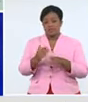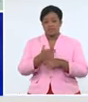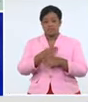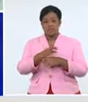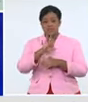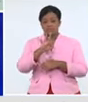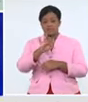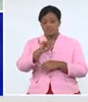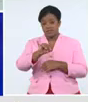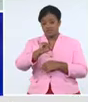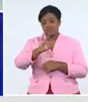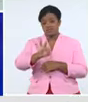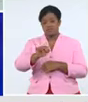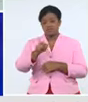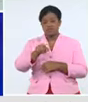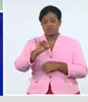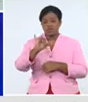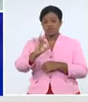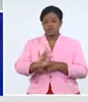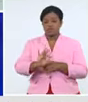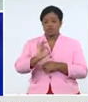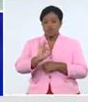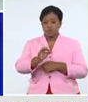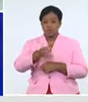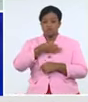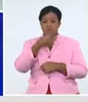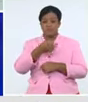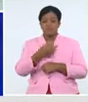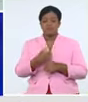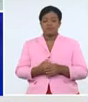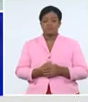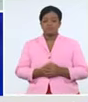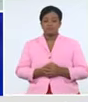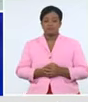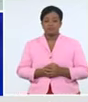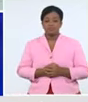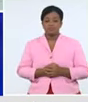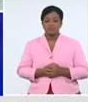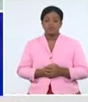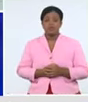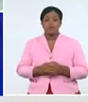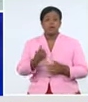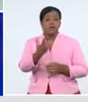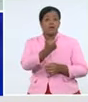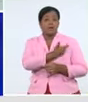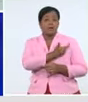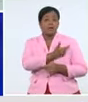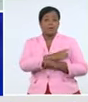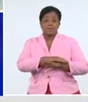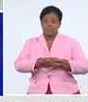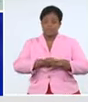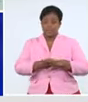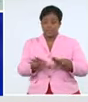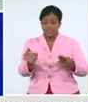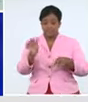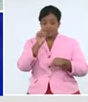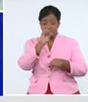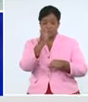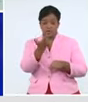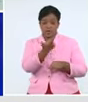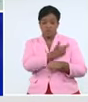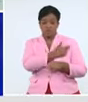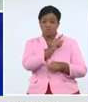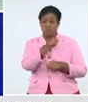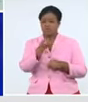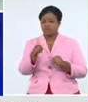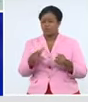68,7%, como explico, contra población vacunable. Y el esquema completo, que tanto insistimos en que se logre obtener,